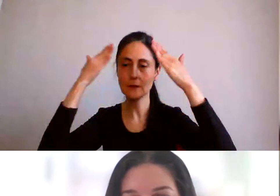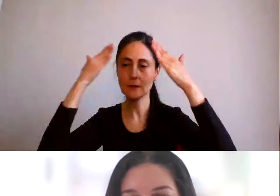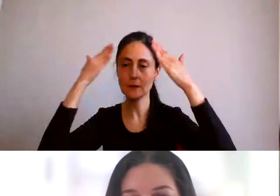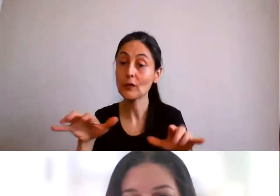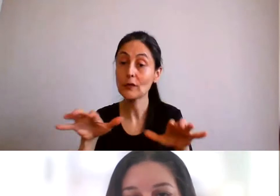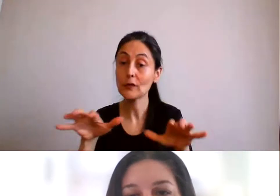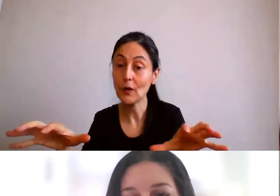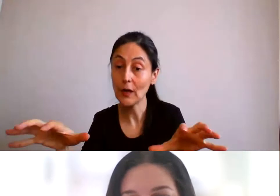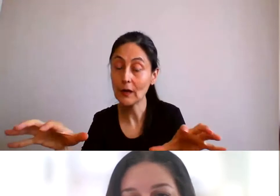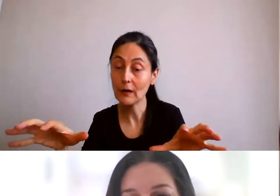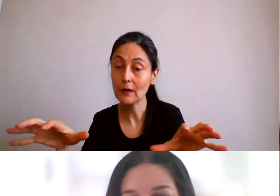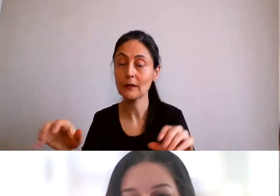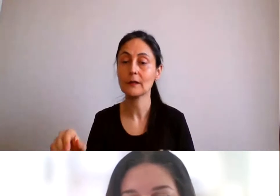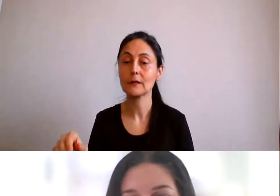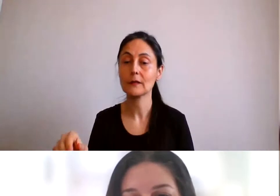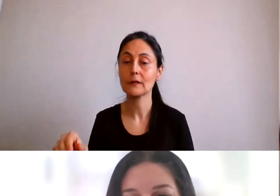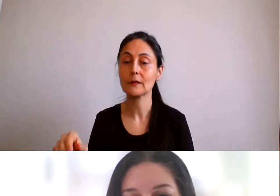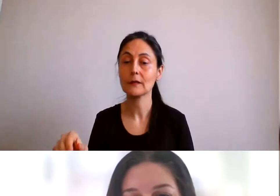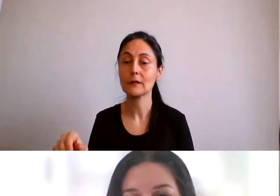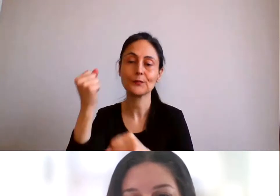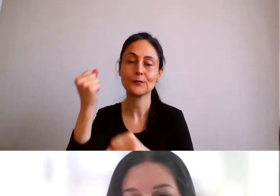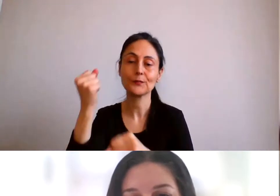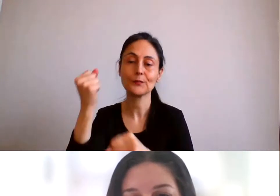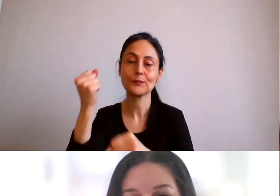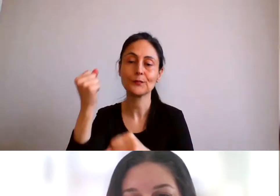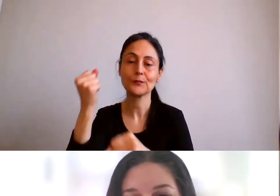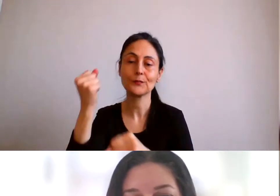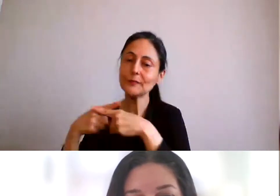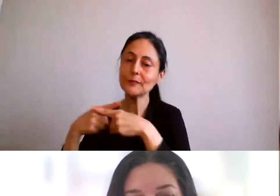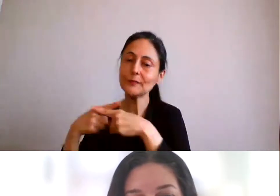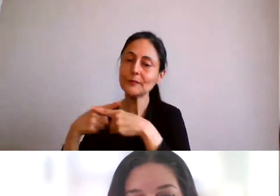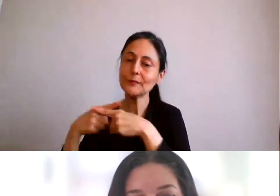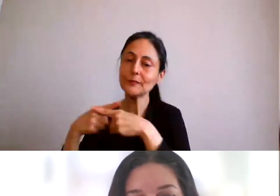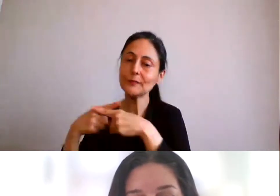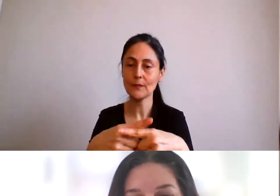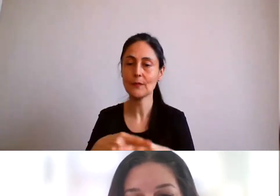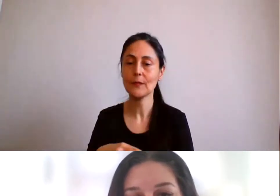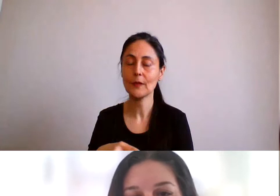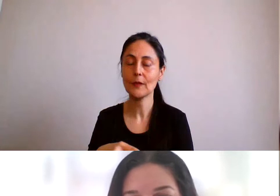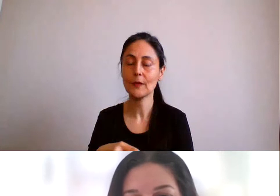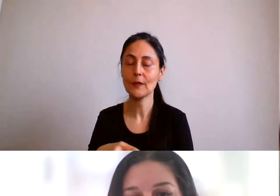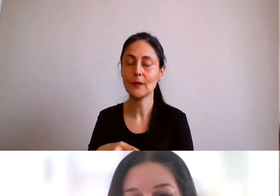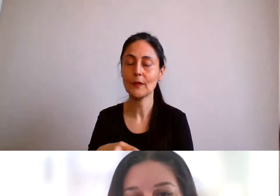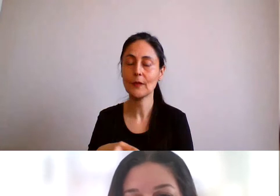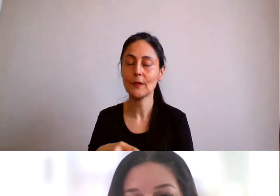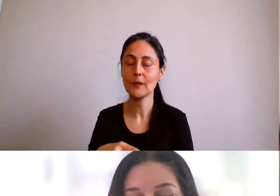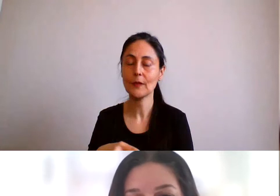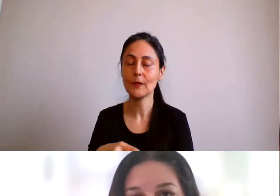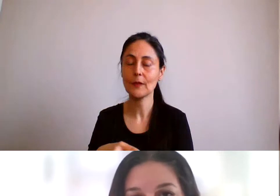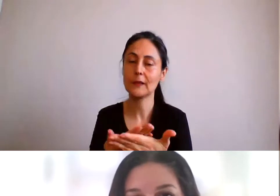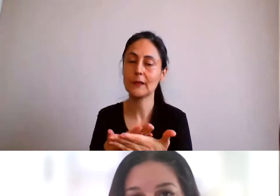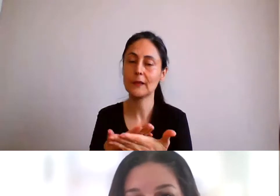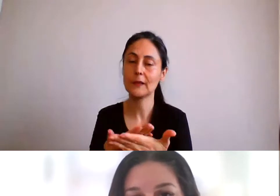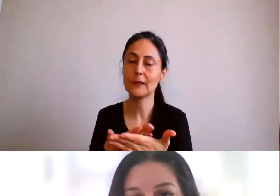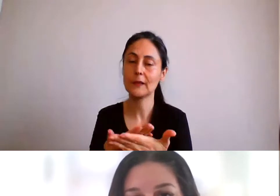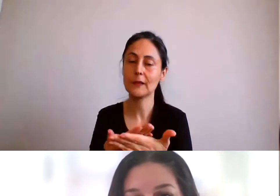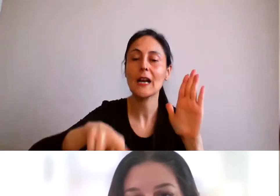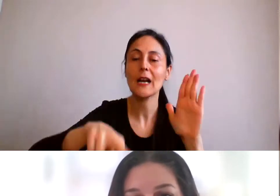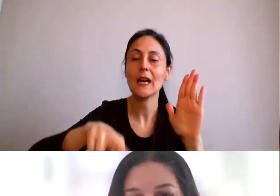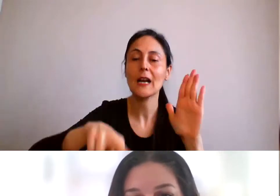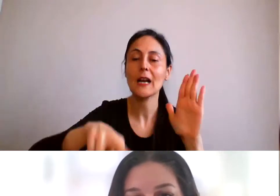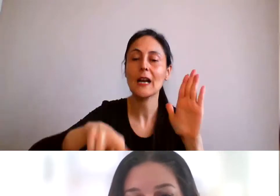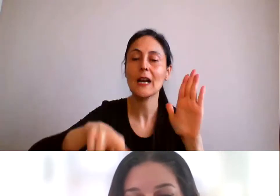los trabajadores sociales, pero todos nosotros, trabajadores de la salud, tenemos un componente social, que es la rehabilitación social. Esto